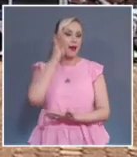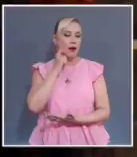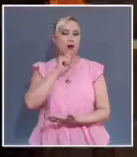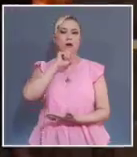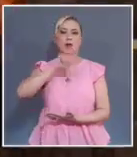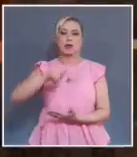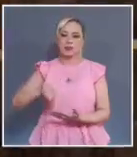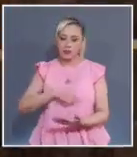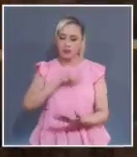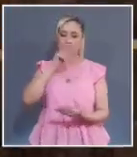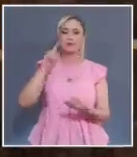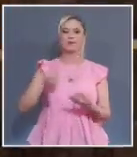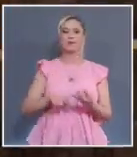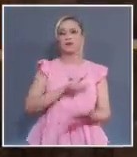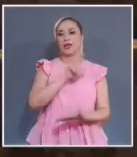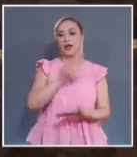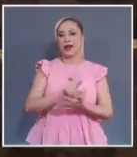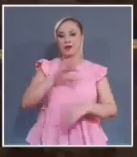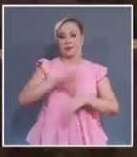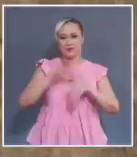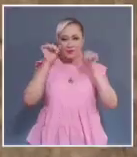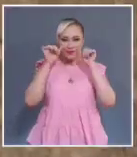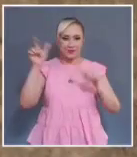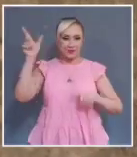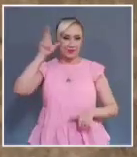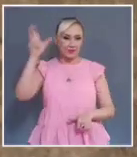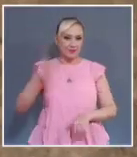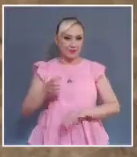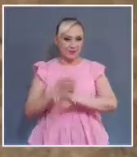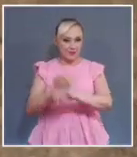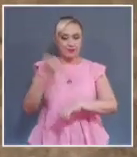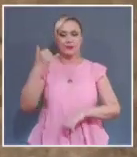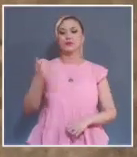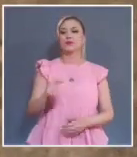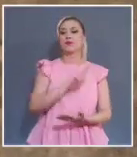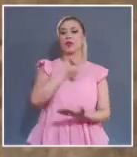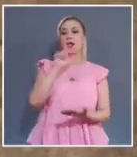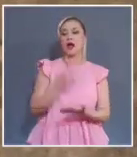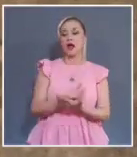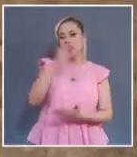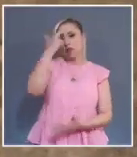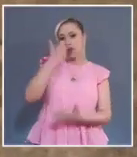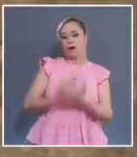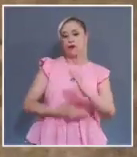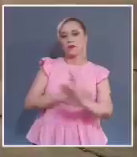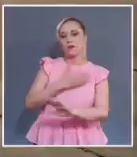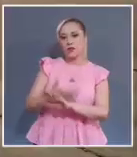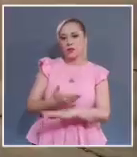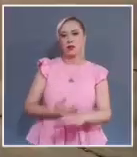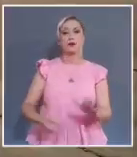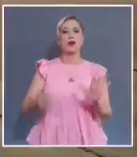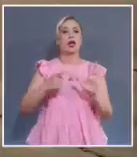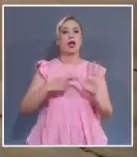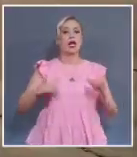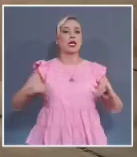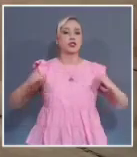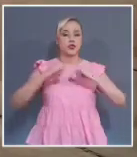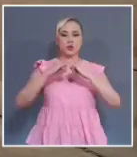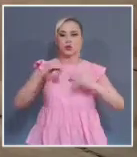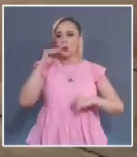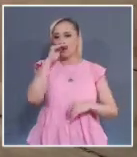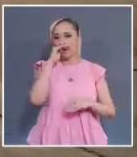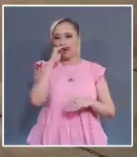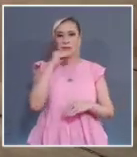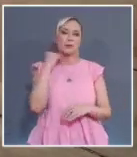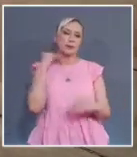el Estado de Hidalgo, así como de las leyes de víctimas y del Instituto de Defensoría Pública, ambas de Quintana Roo. En